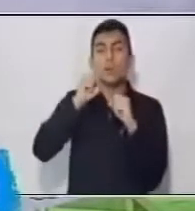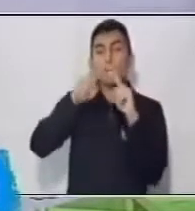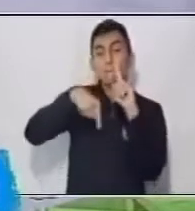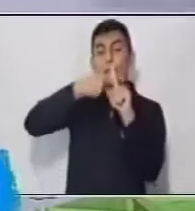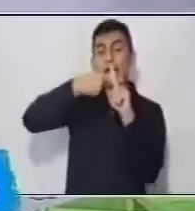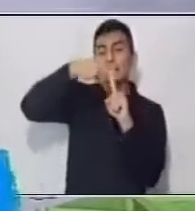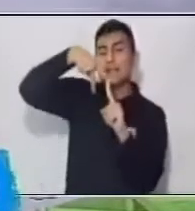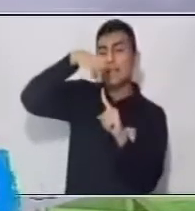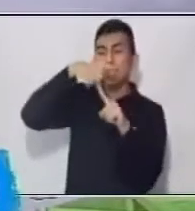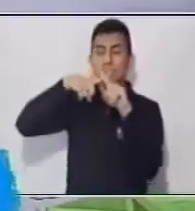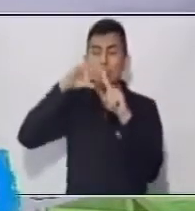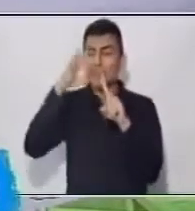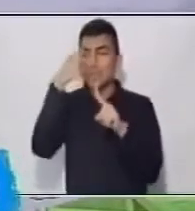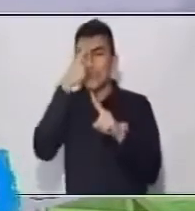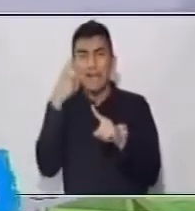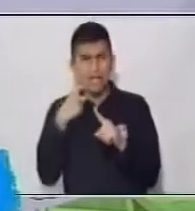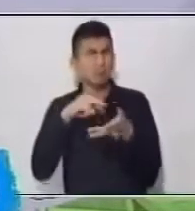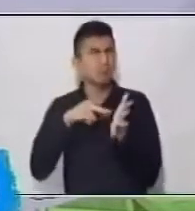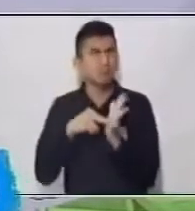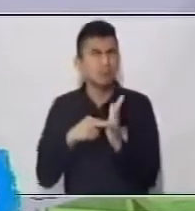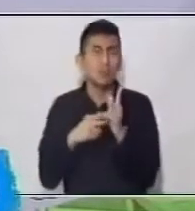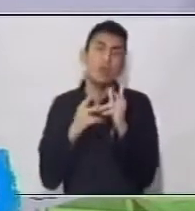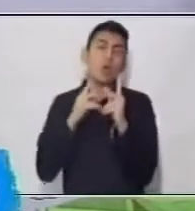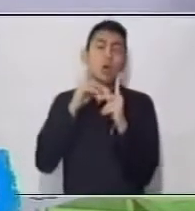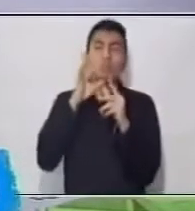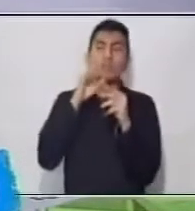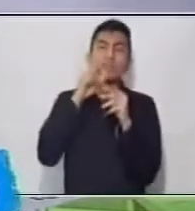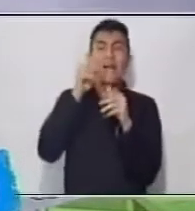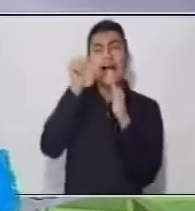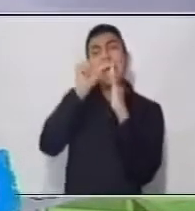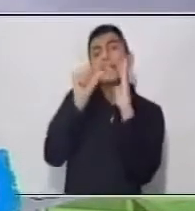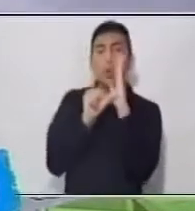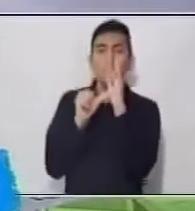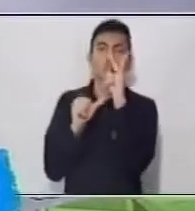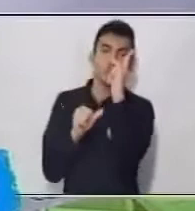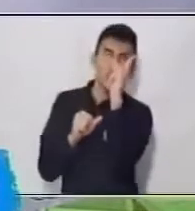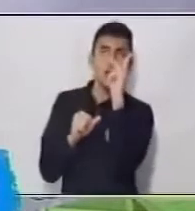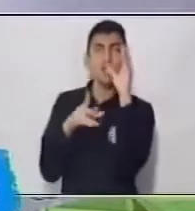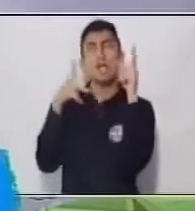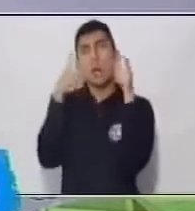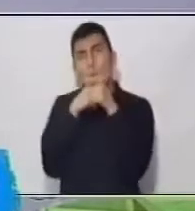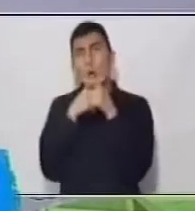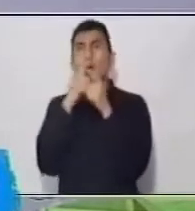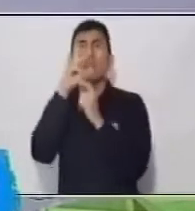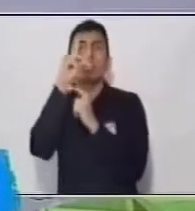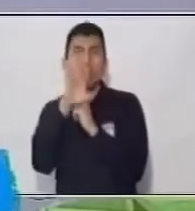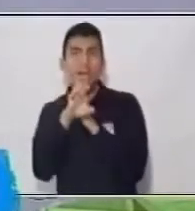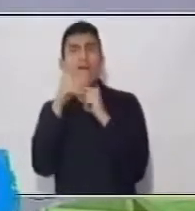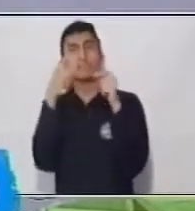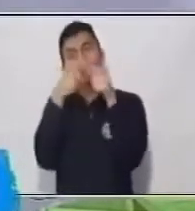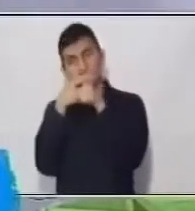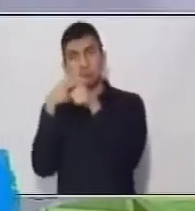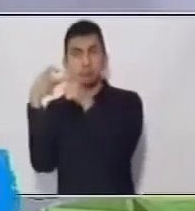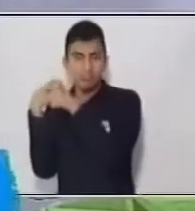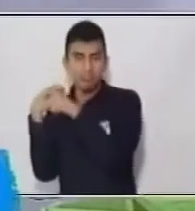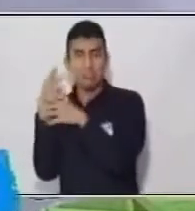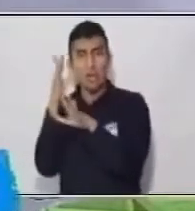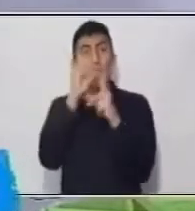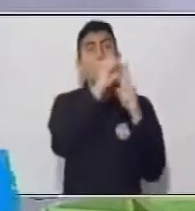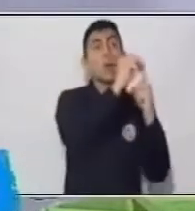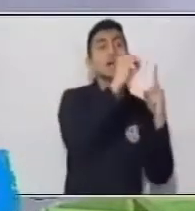o sea, en el caso de los nexos, las conjunciones, y son las llamadas oraciones compuestas. Pero